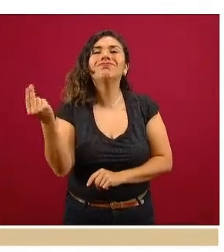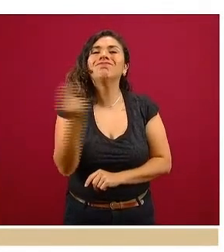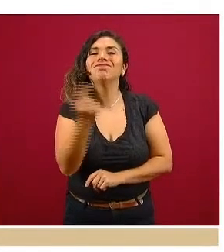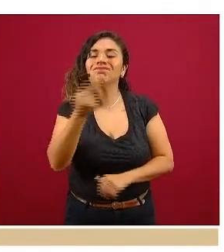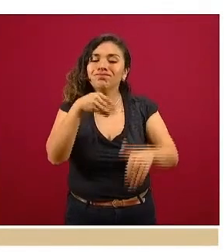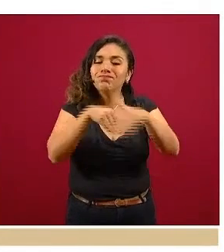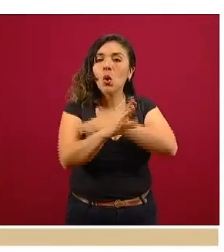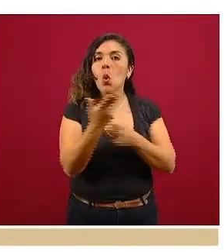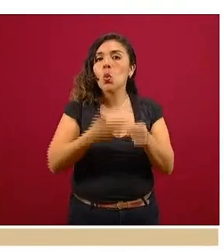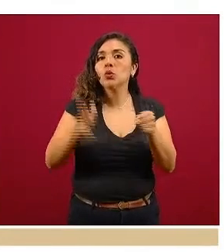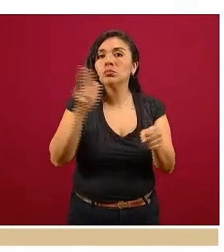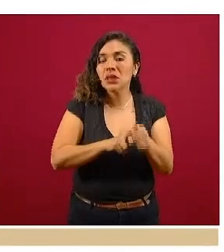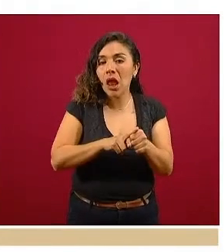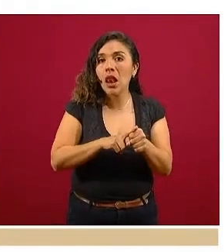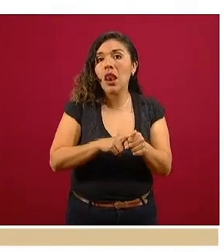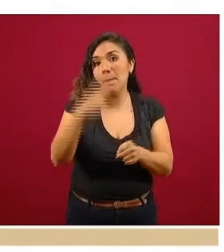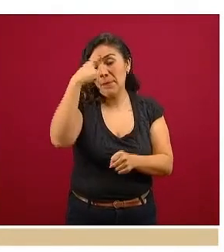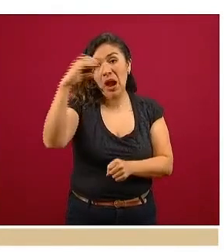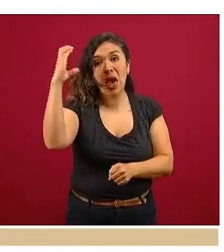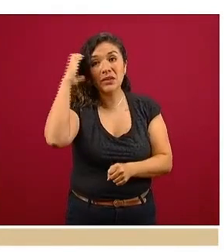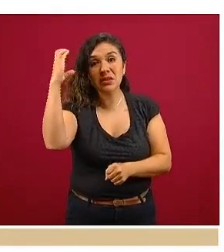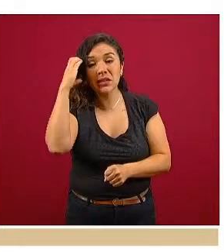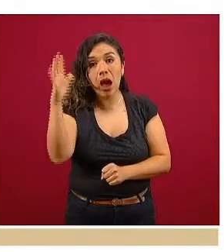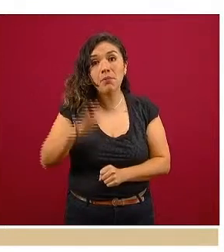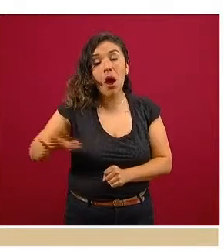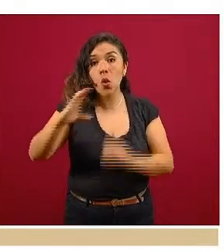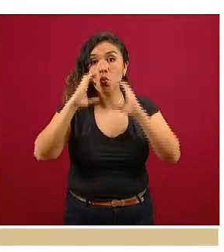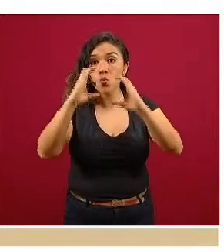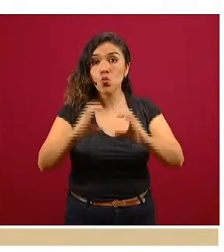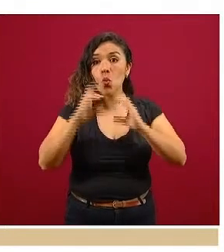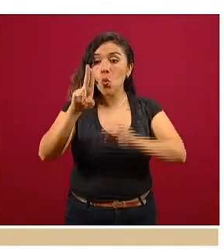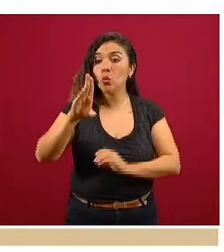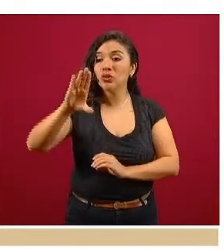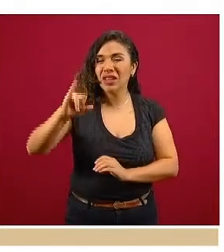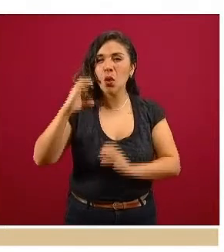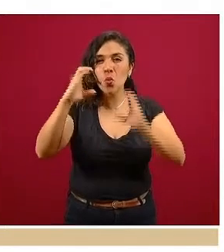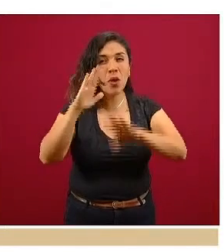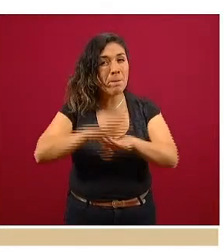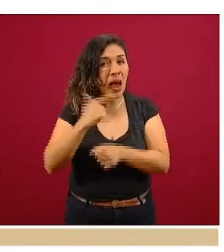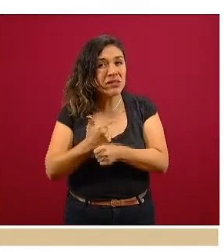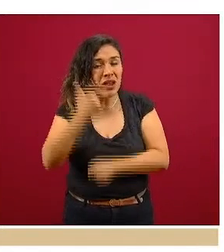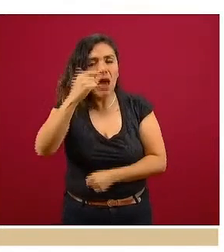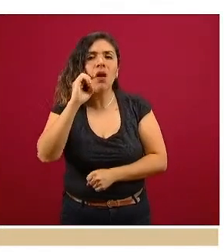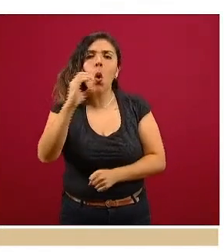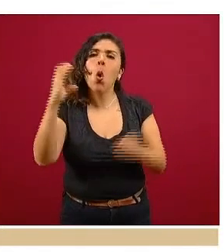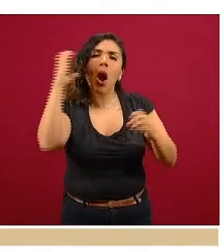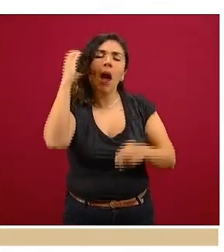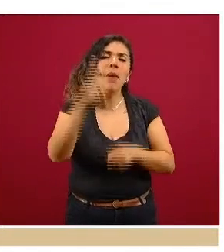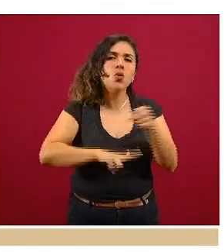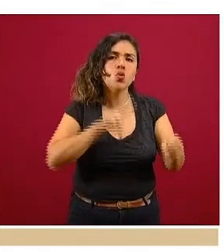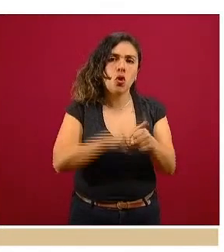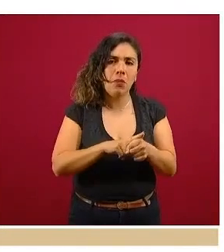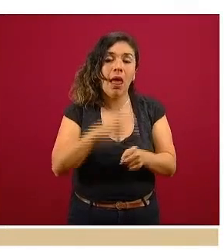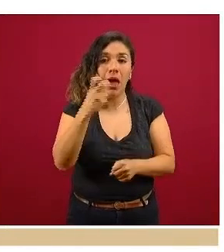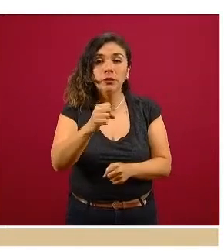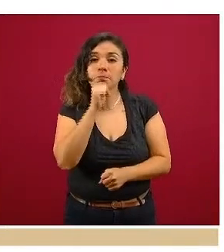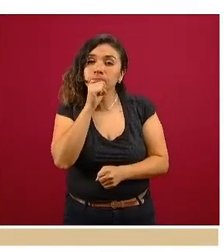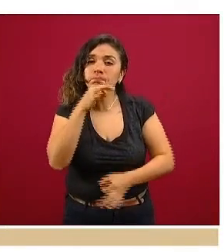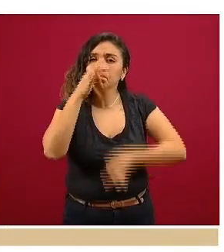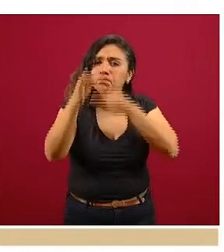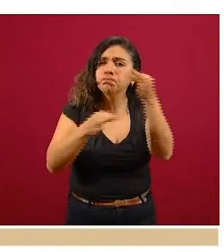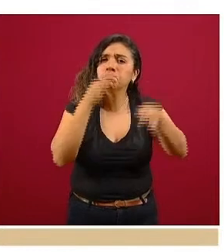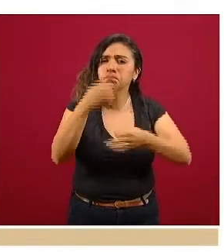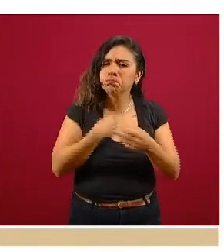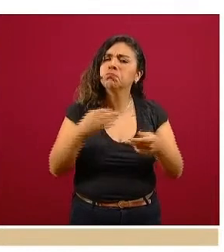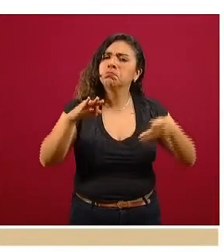requerido hospitalizarse, tanto en camas de unidades de cuidados intensivos como en camas generales, y es un indicador que también vamos a estar